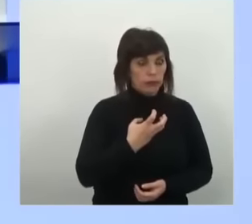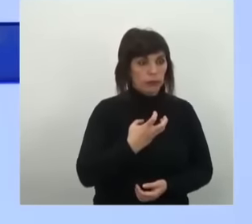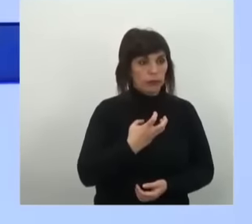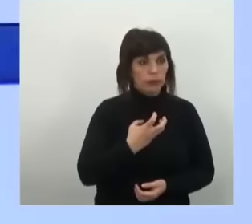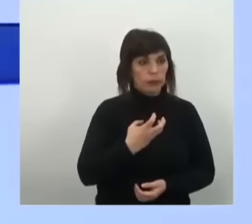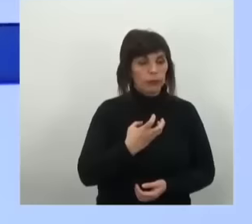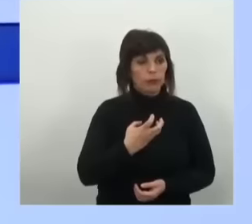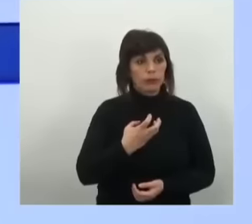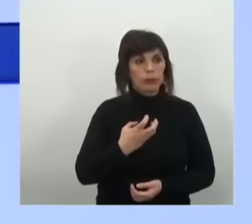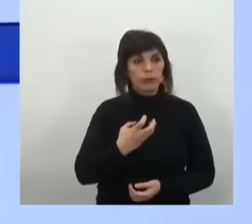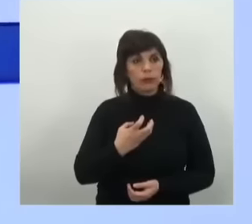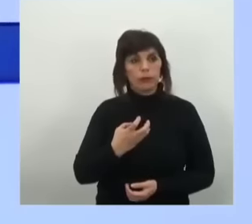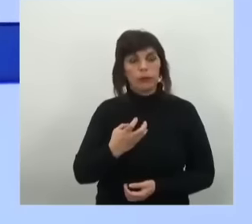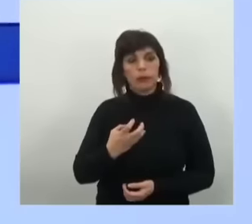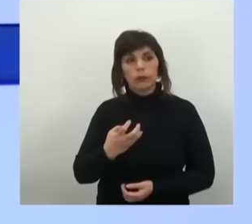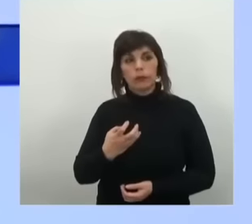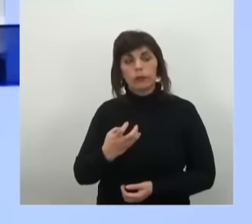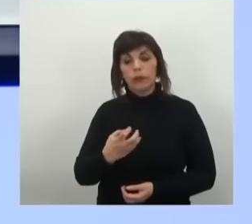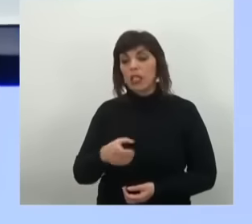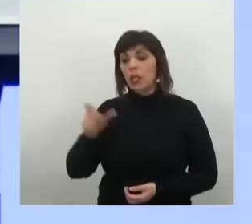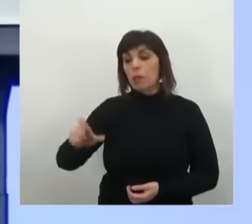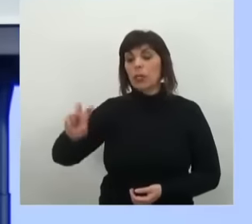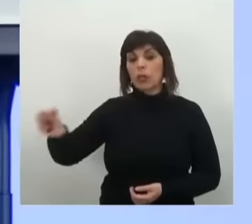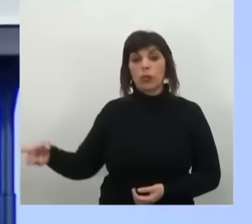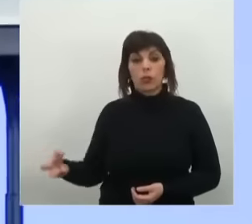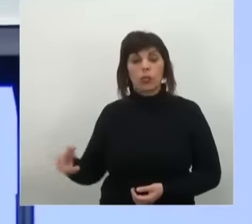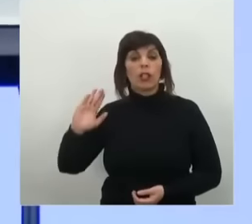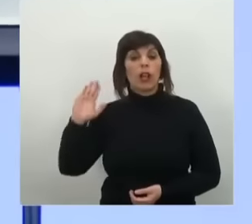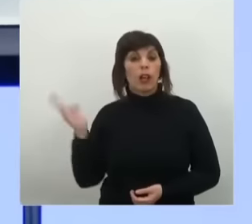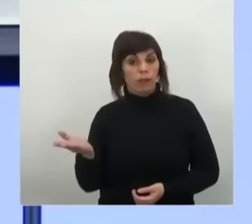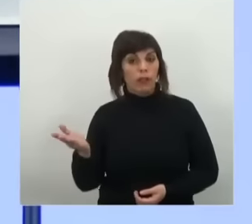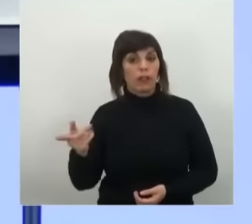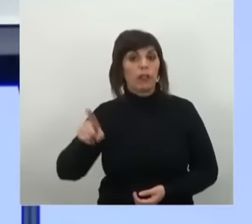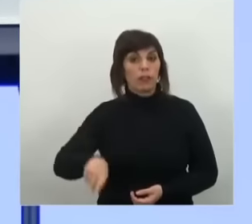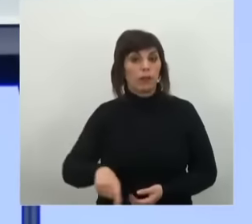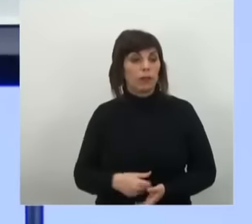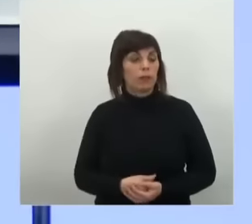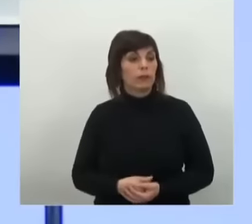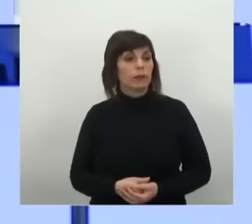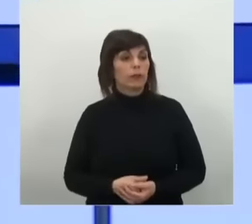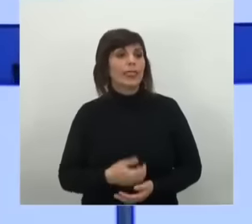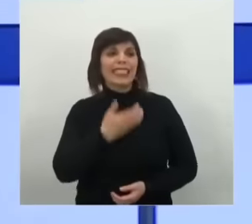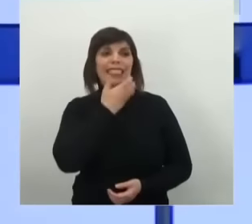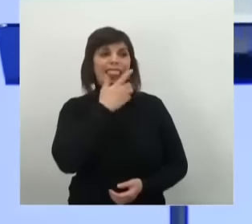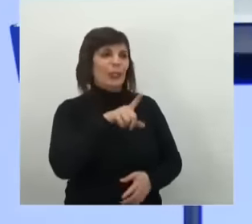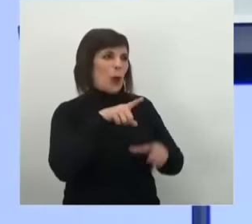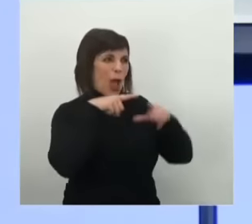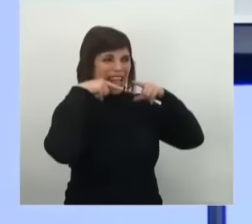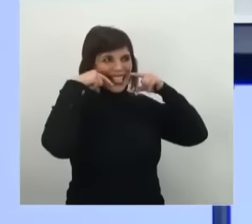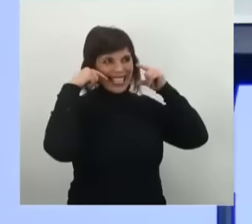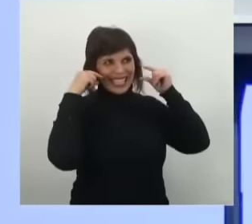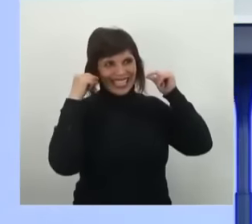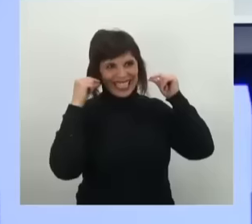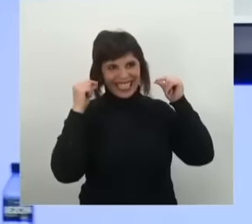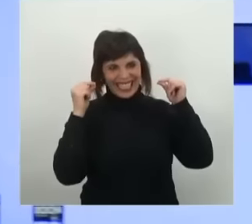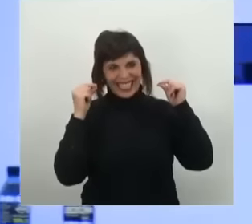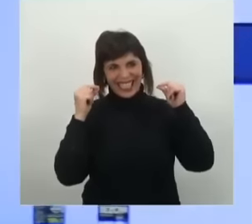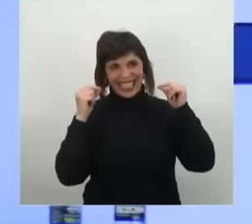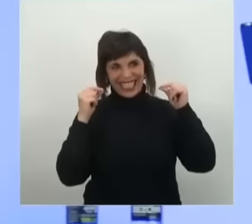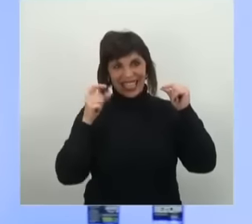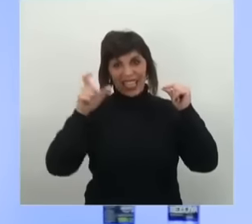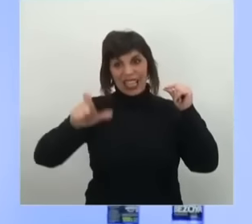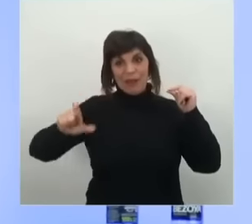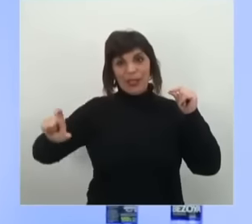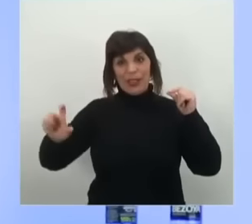cómo te levantes a la mañana va a afectar la situación del resto si te levantas sonriente contento Entonces vas a irradiar